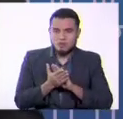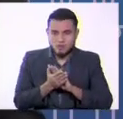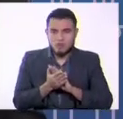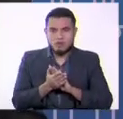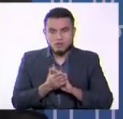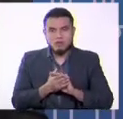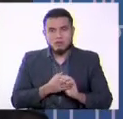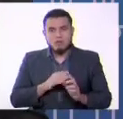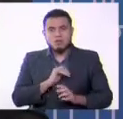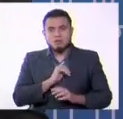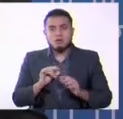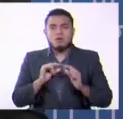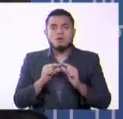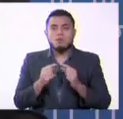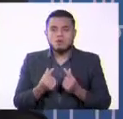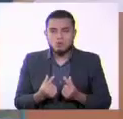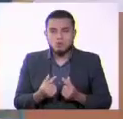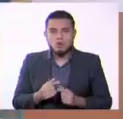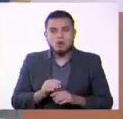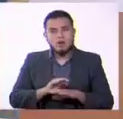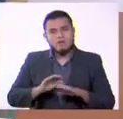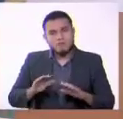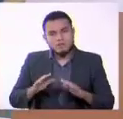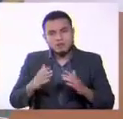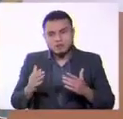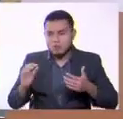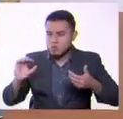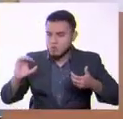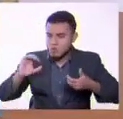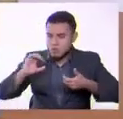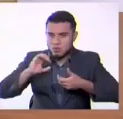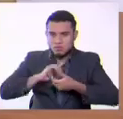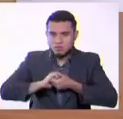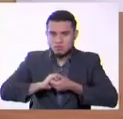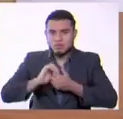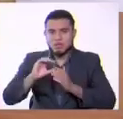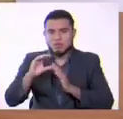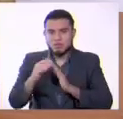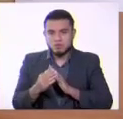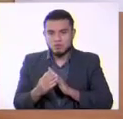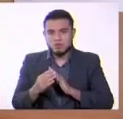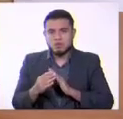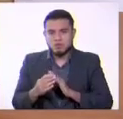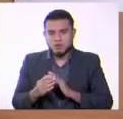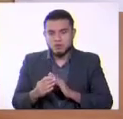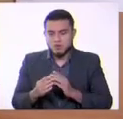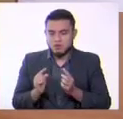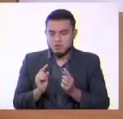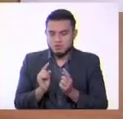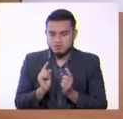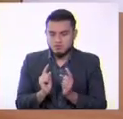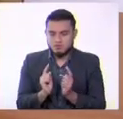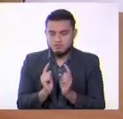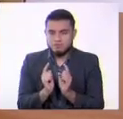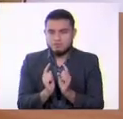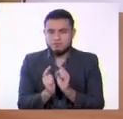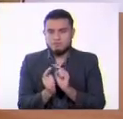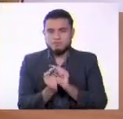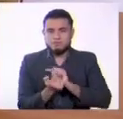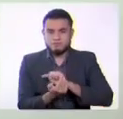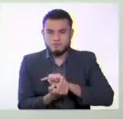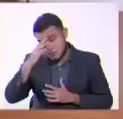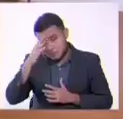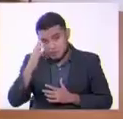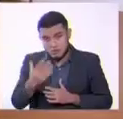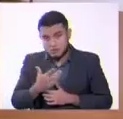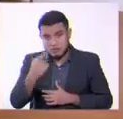grupo. Al final es como una unión de las culturas y es una creación, una transformación precisamente para